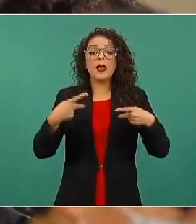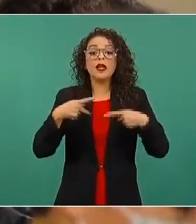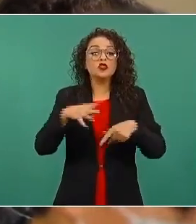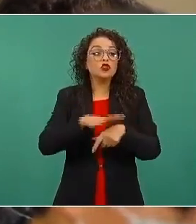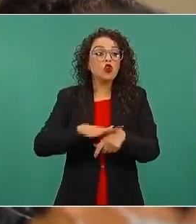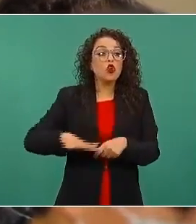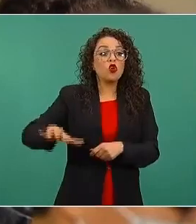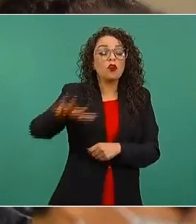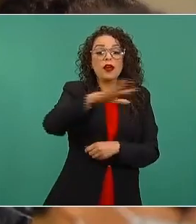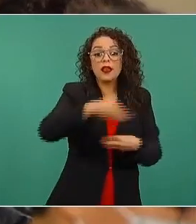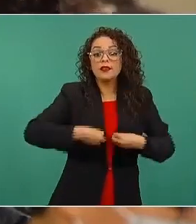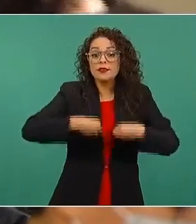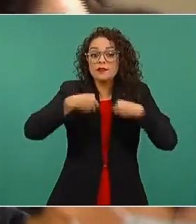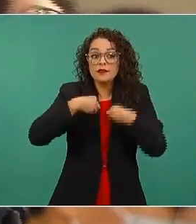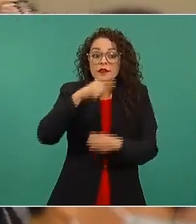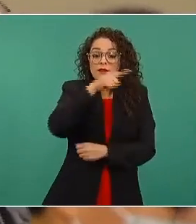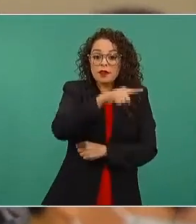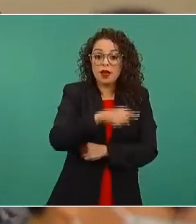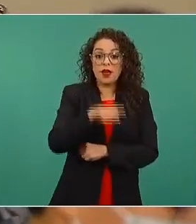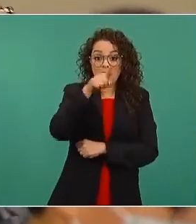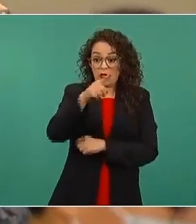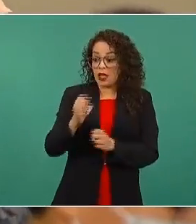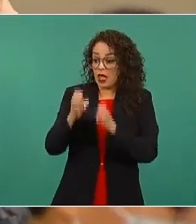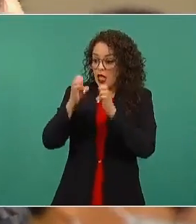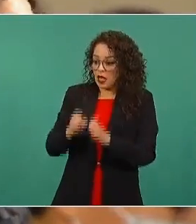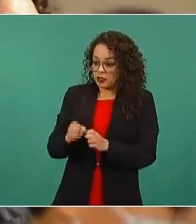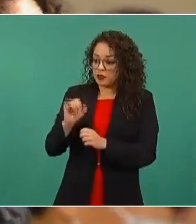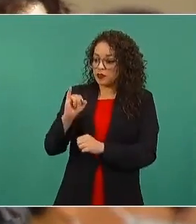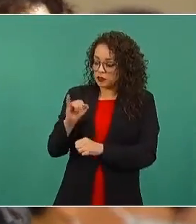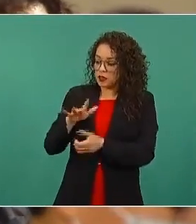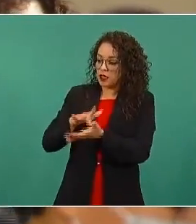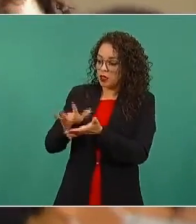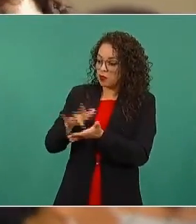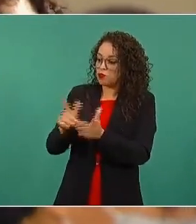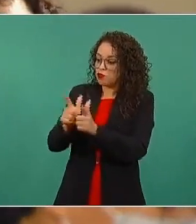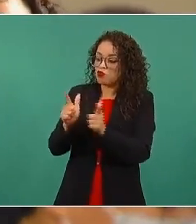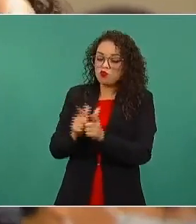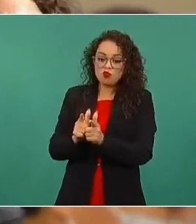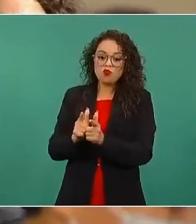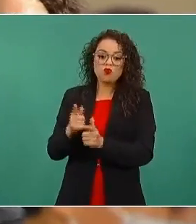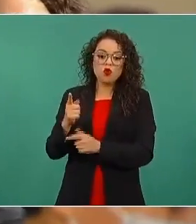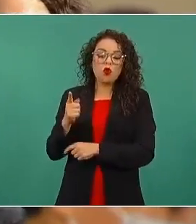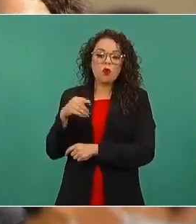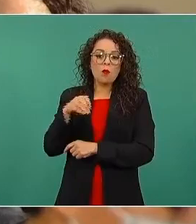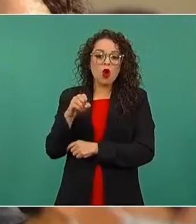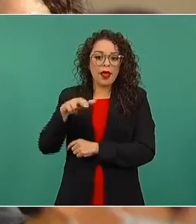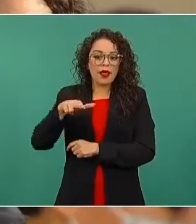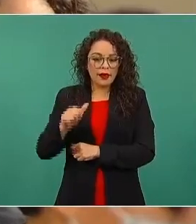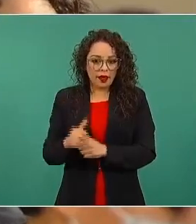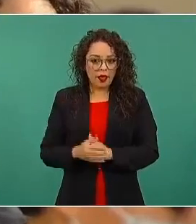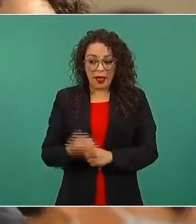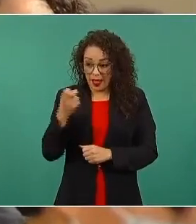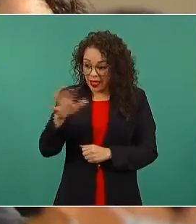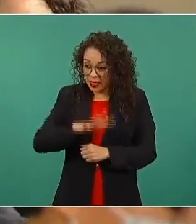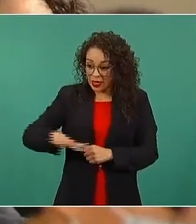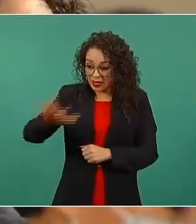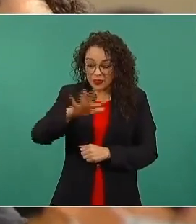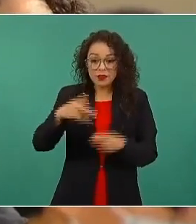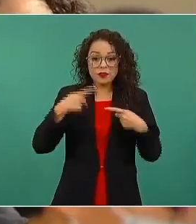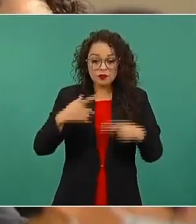Morena. Y mucho de ese pueblo que está en Morena es el que está triste por lo que yo le estoy contando. ¿Por